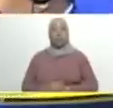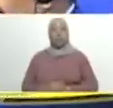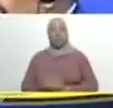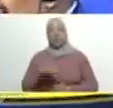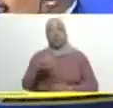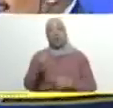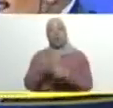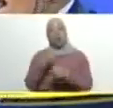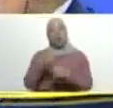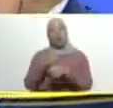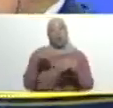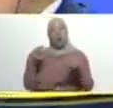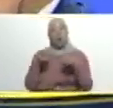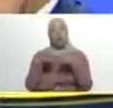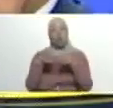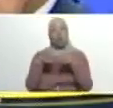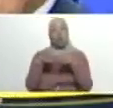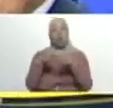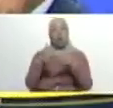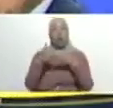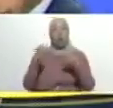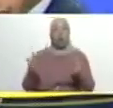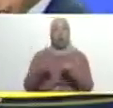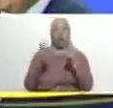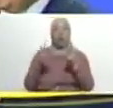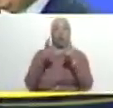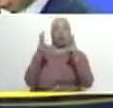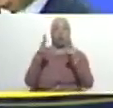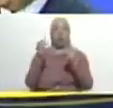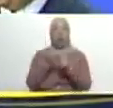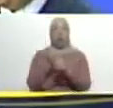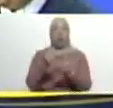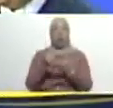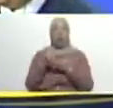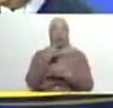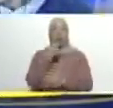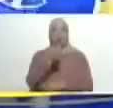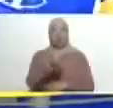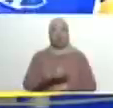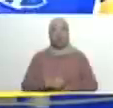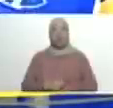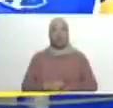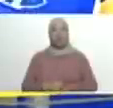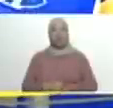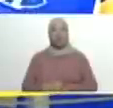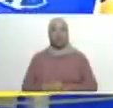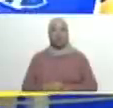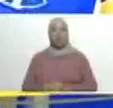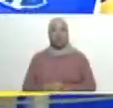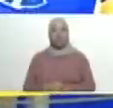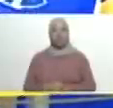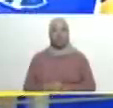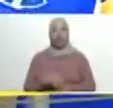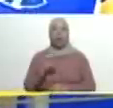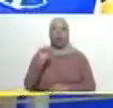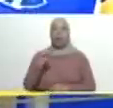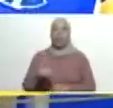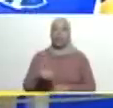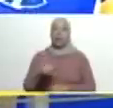el trabajo en equipos garantiza la victoria. Lo cierto es que